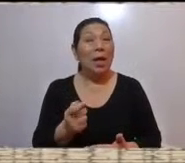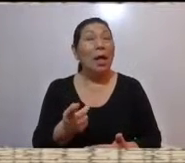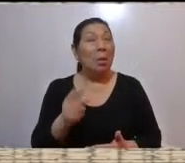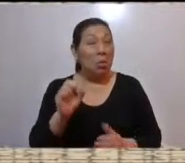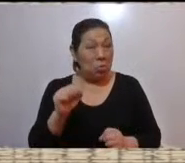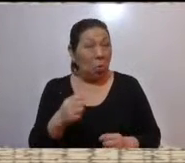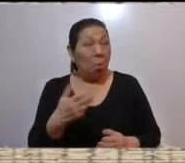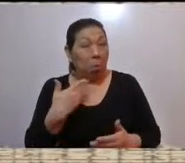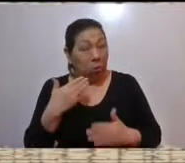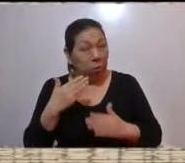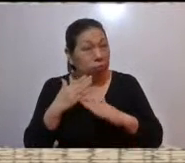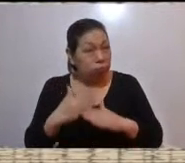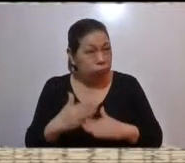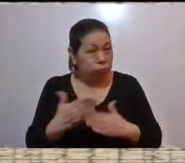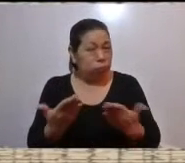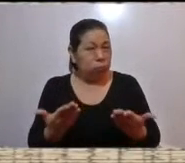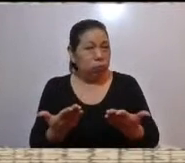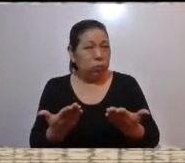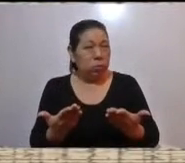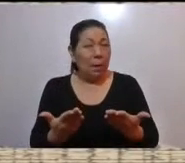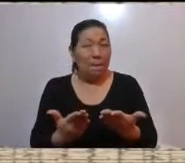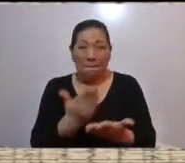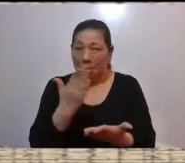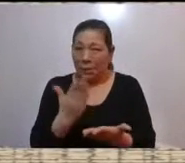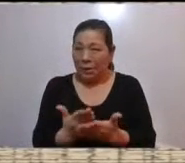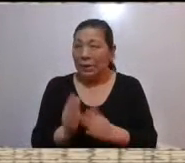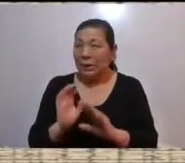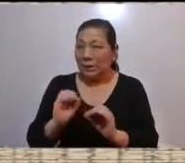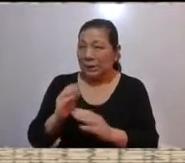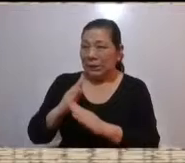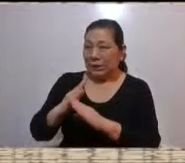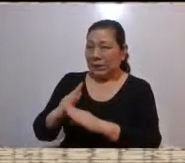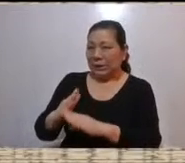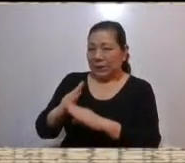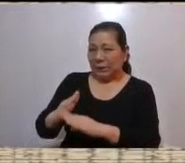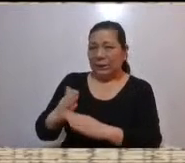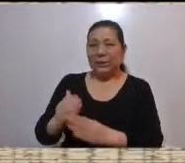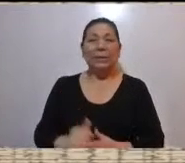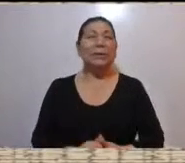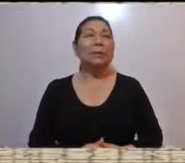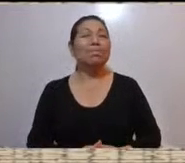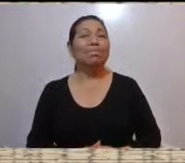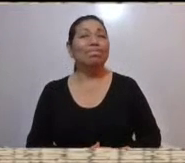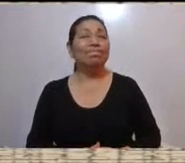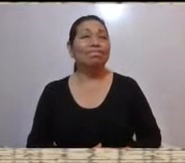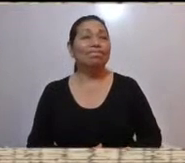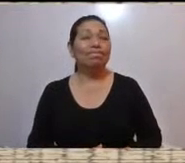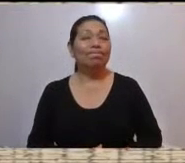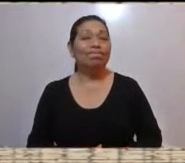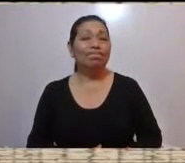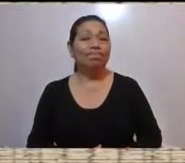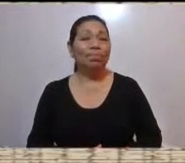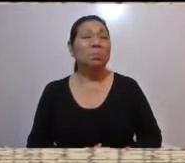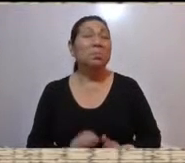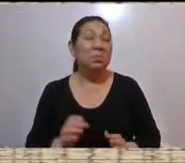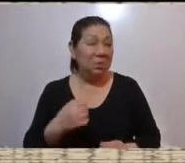Ciessia Fernández podría enmarcarse en una situación de discriminación estructural?